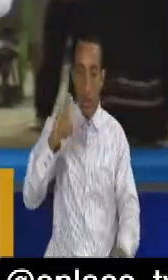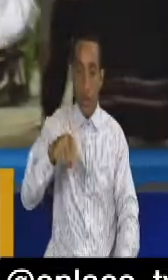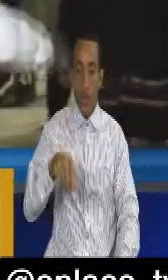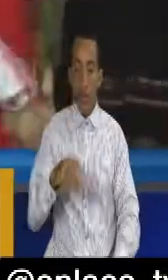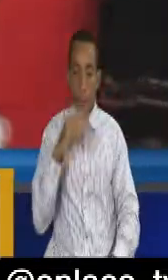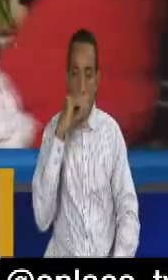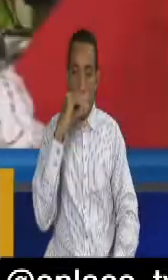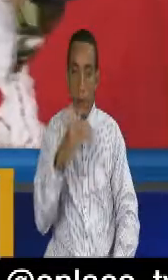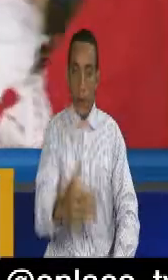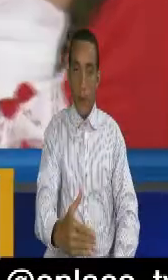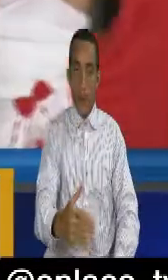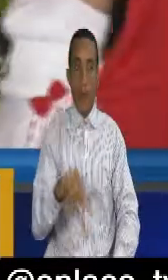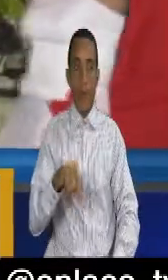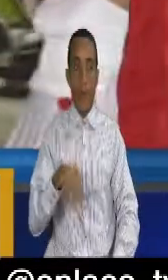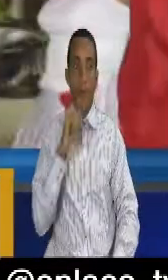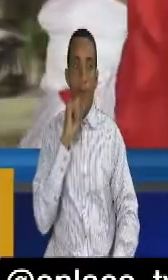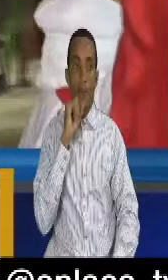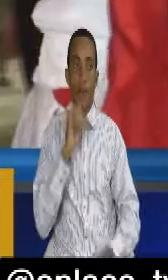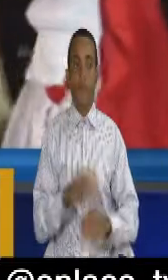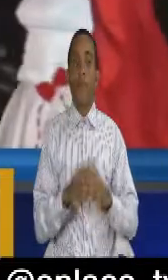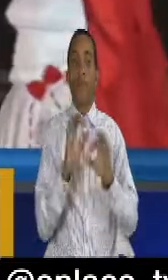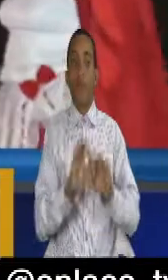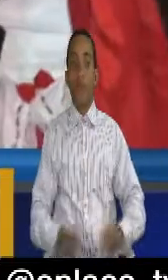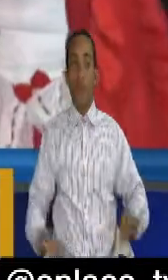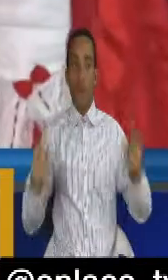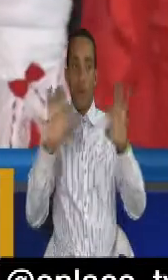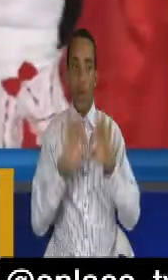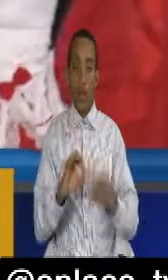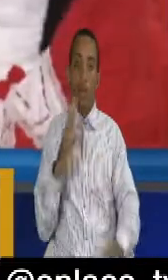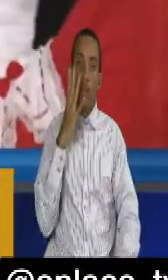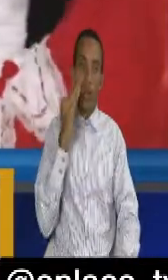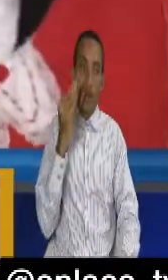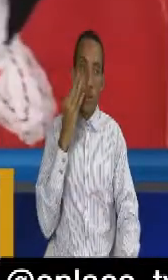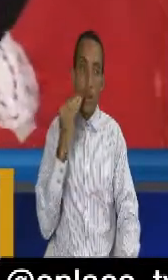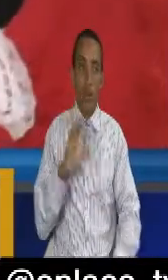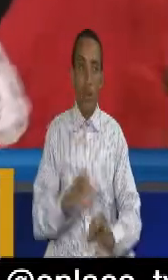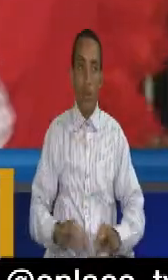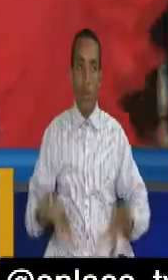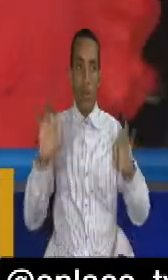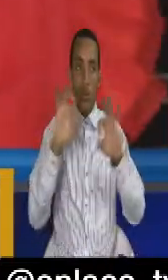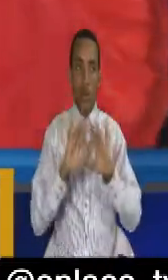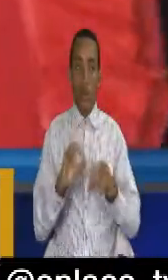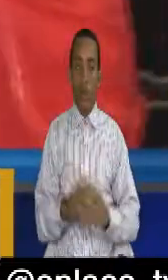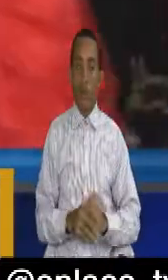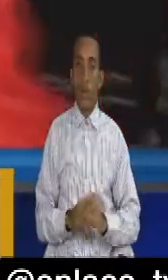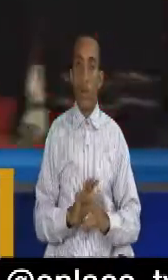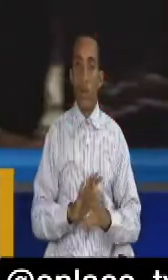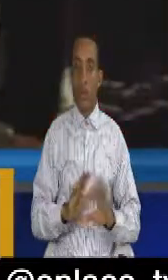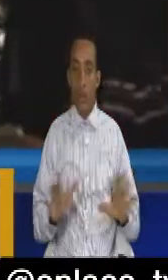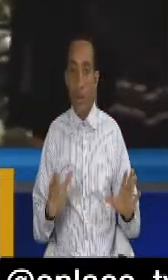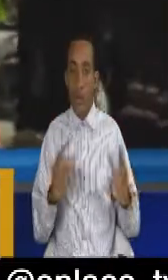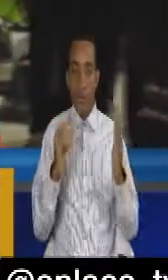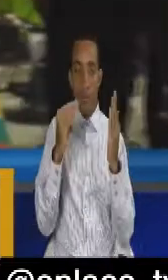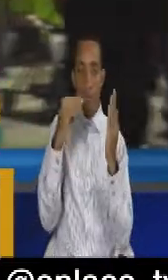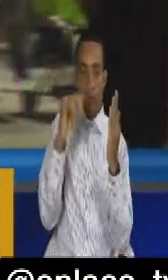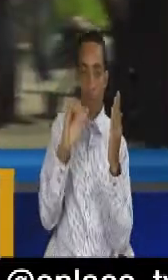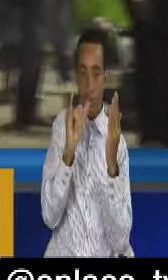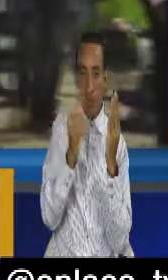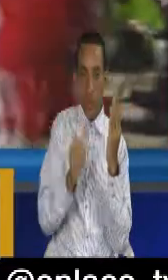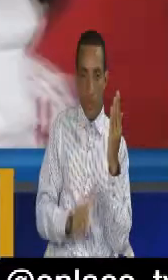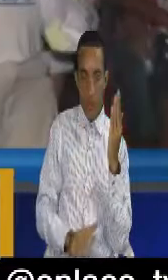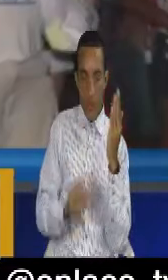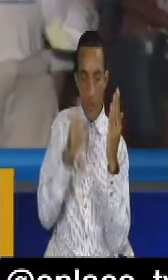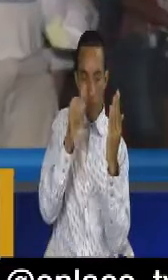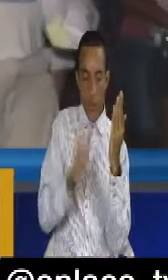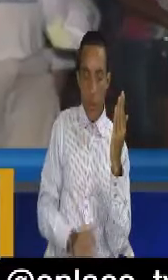en Barranca Bermeja. Y claro que sí, muy importante, la experiencia es lo primordial. Tenemos todo un cuadro de evaluación, lo cual nos